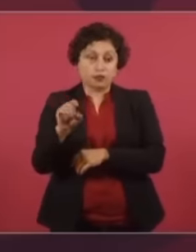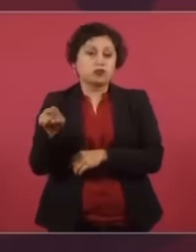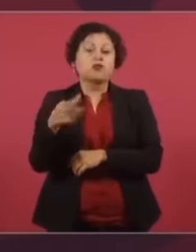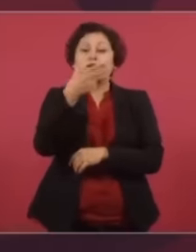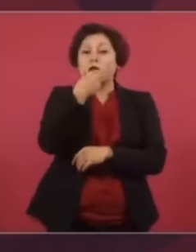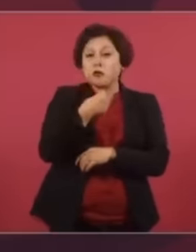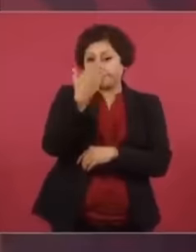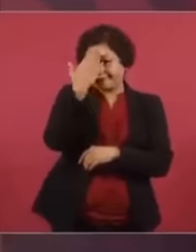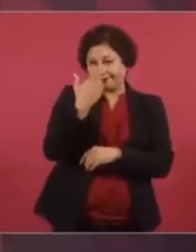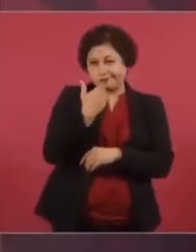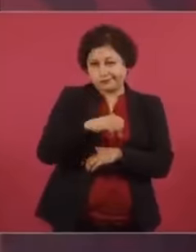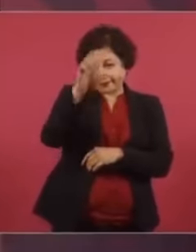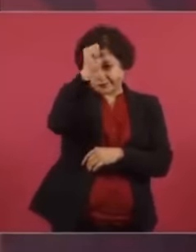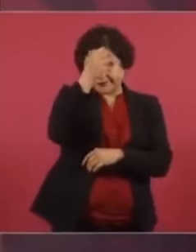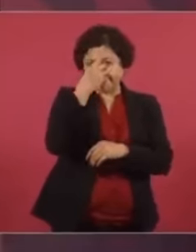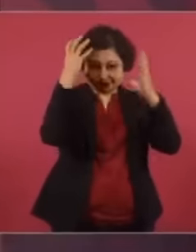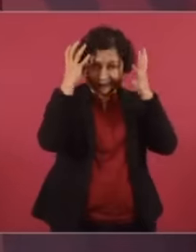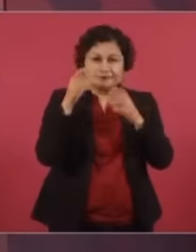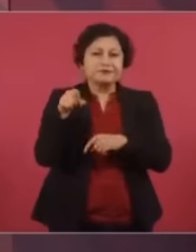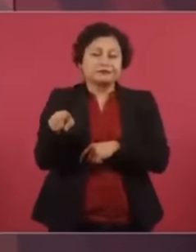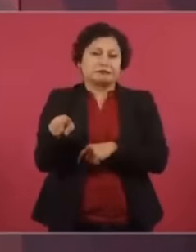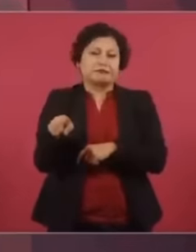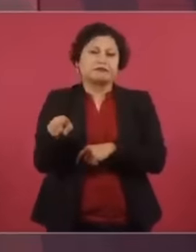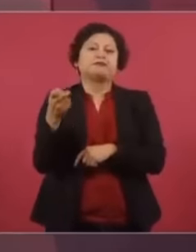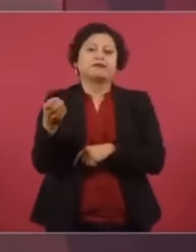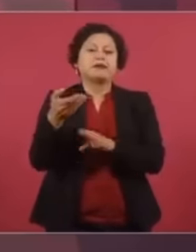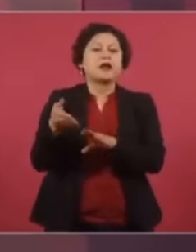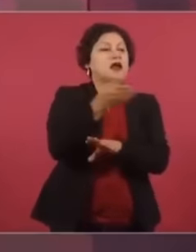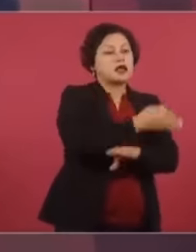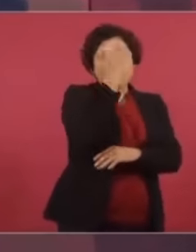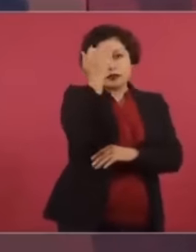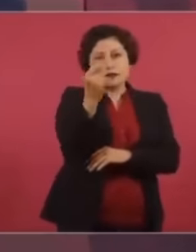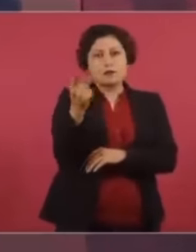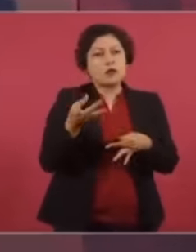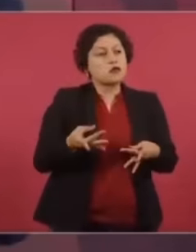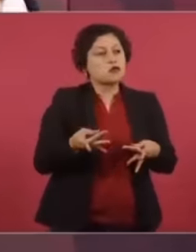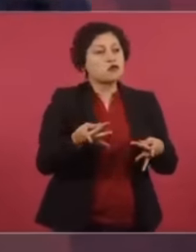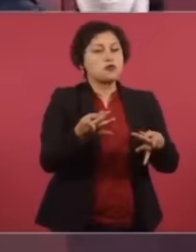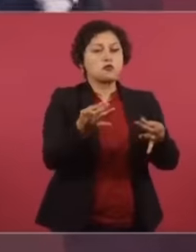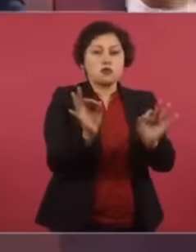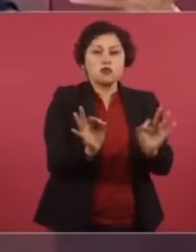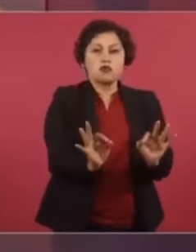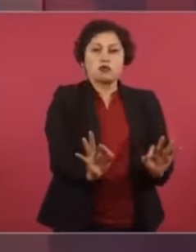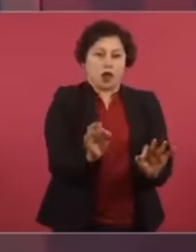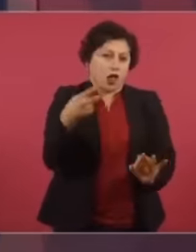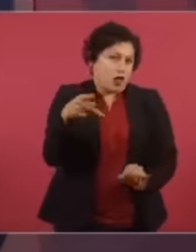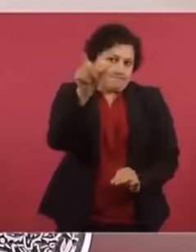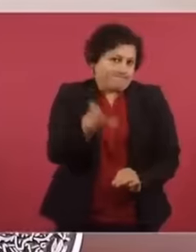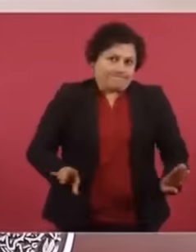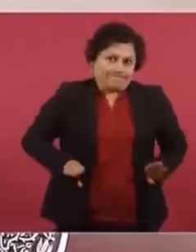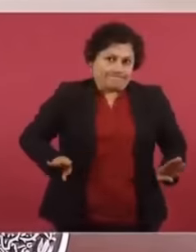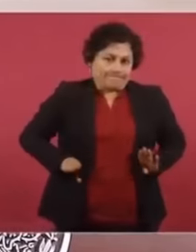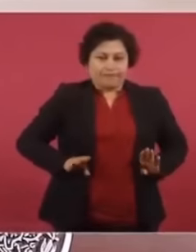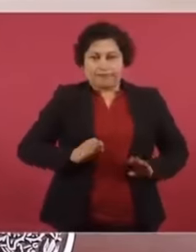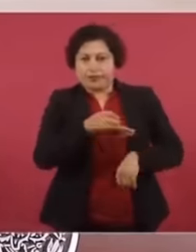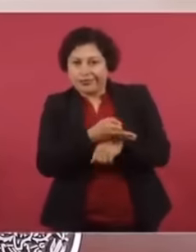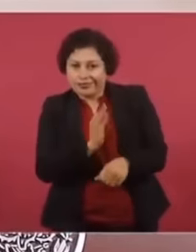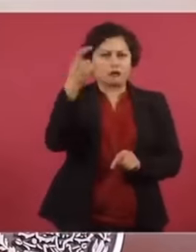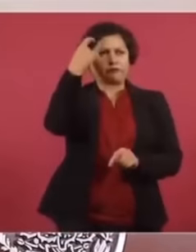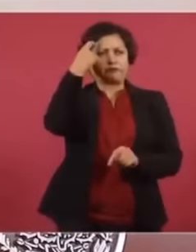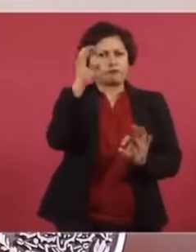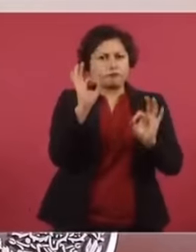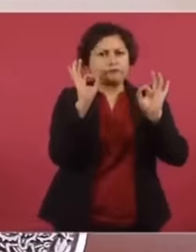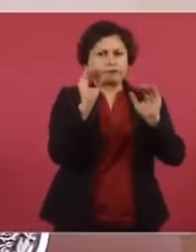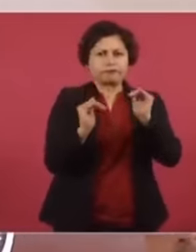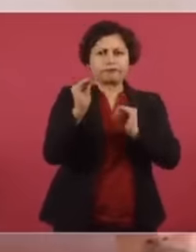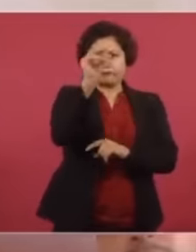Era más fino, más sensible. Aún con su estilo, inteligente.